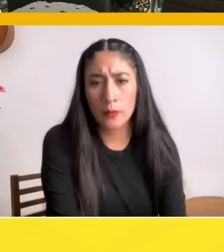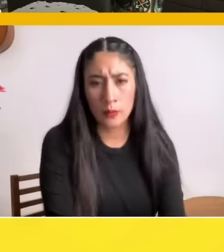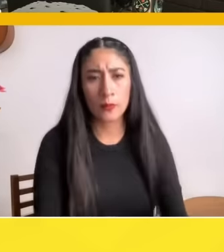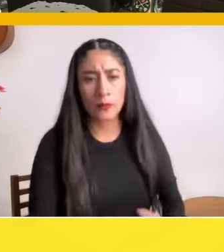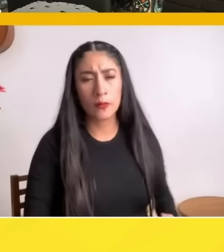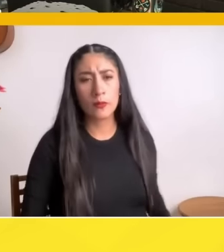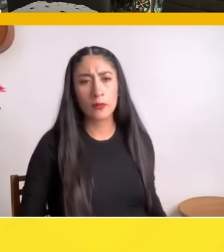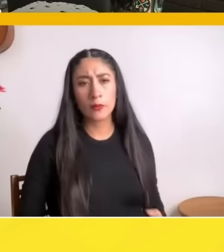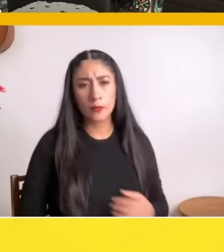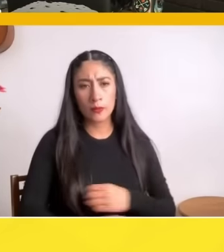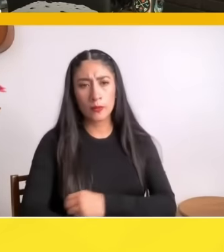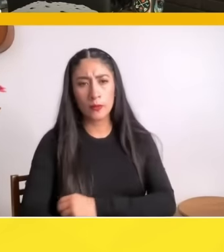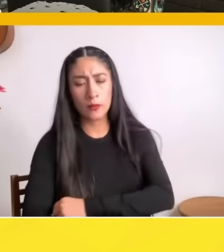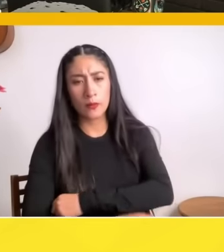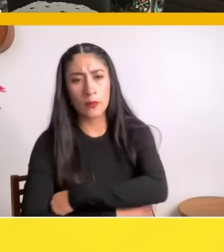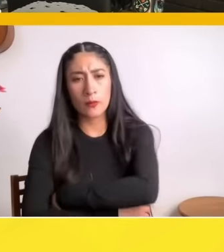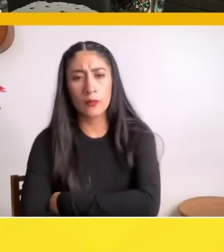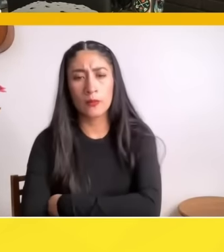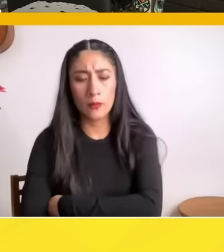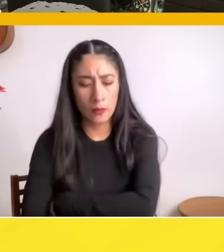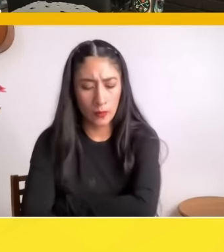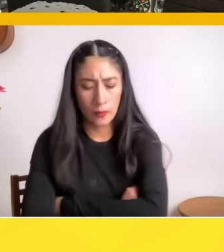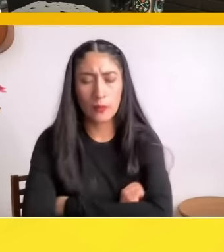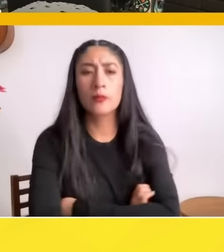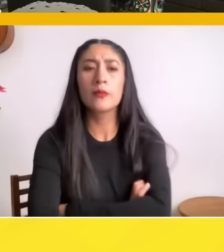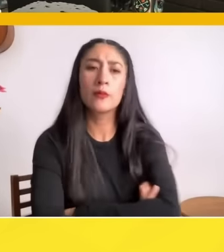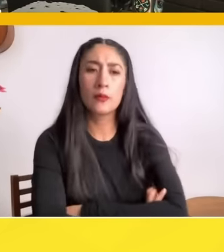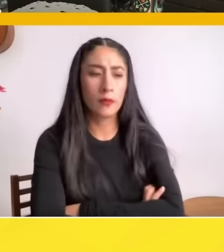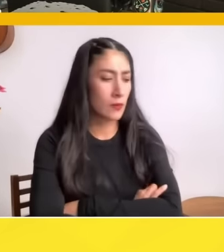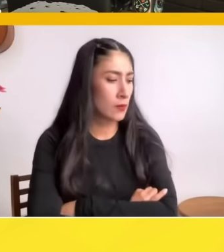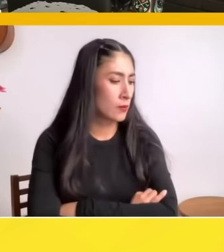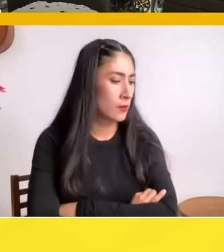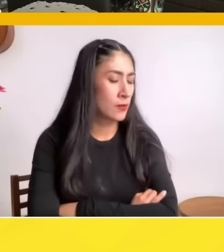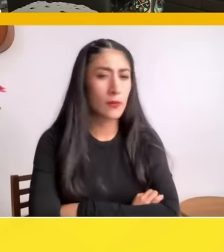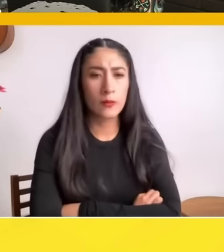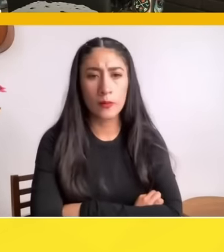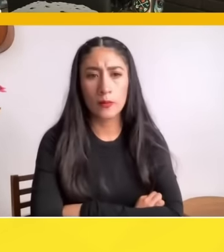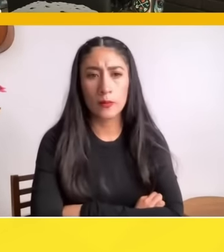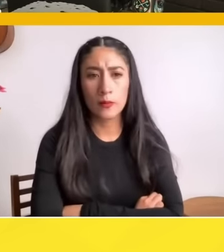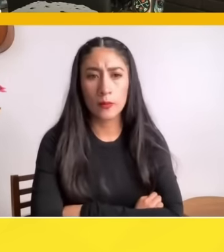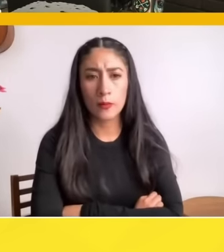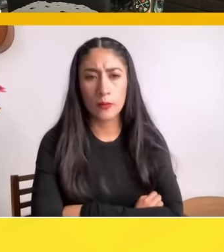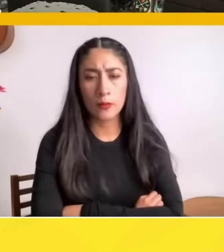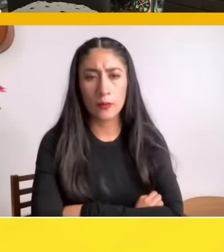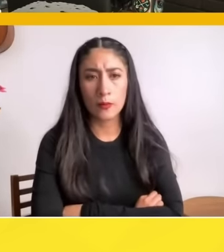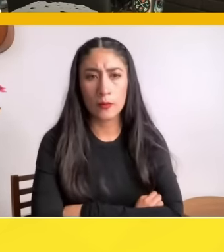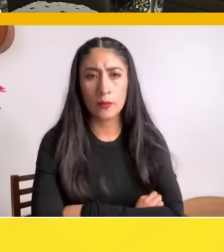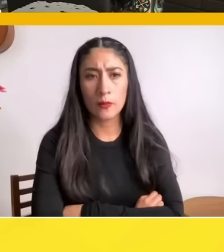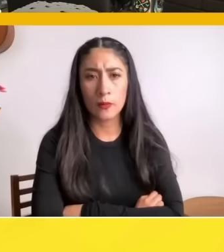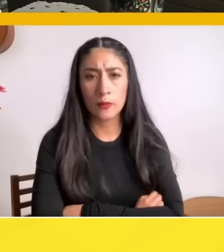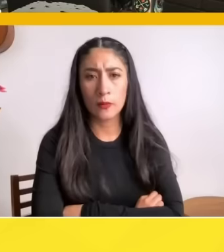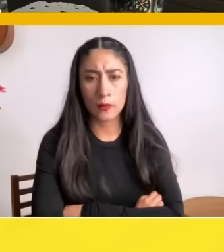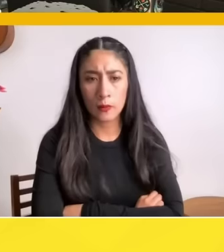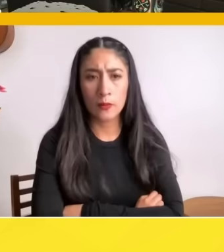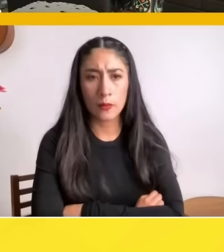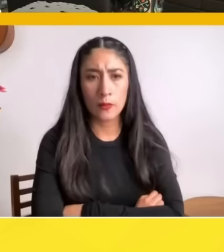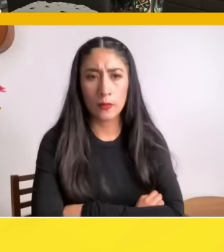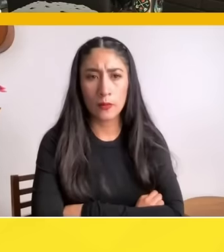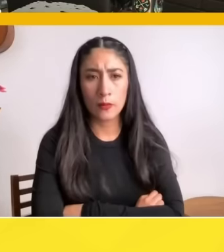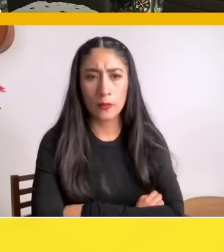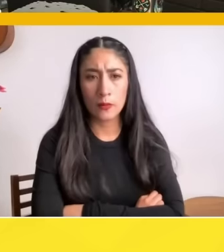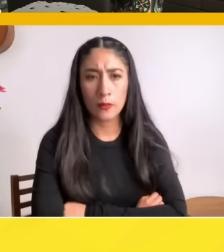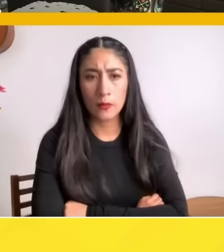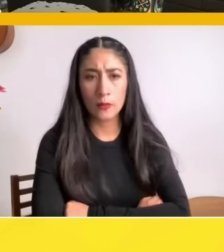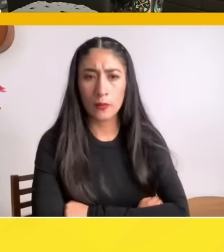constitucionalidad sobre las normas y es el poder de veto cuando el congreso sesiona y aprueba una